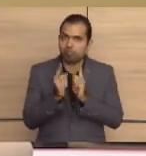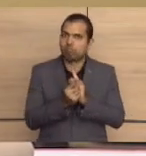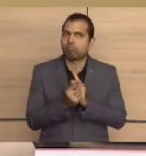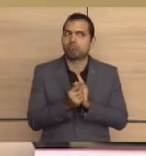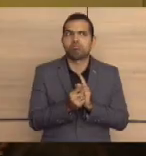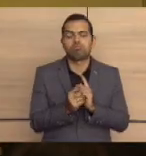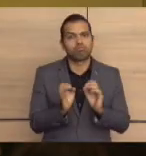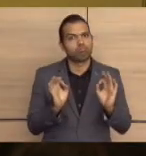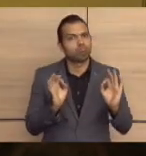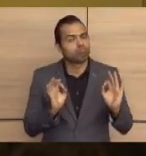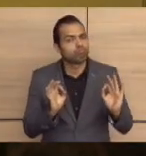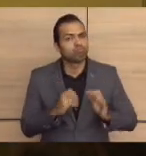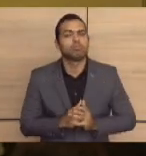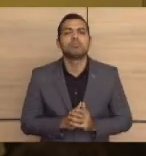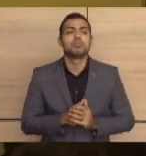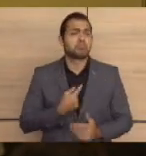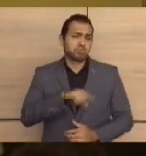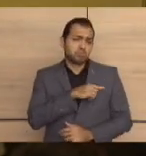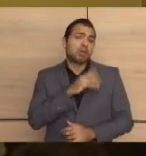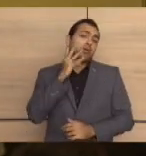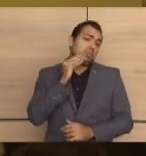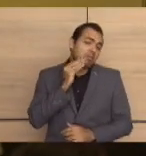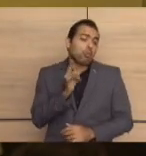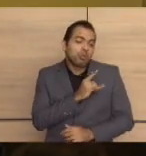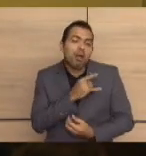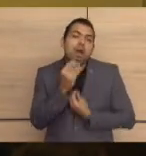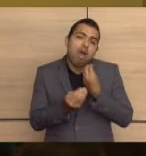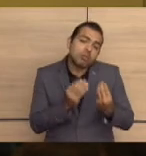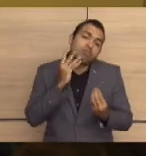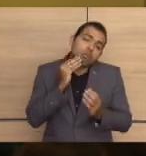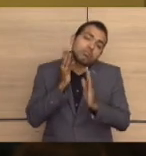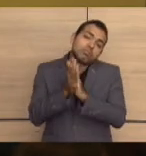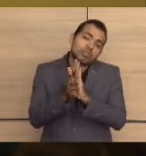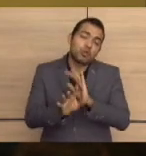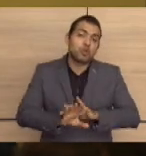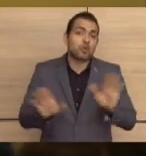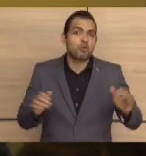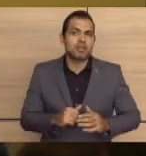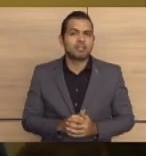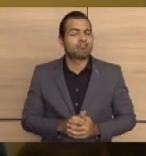contarles nuestras experiencias, lo que hacemos desde la universidad, creo que lo que más disfrutamos fue